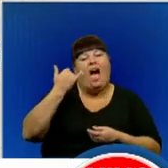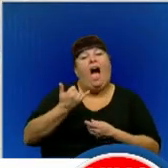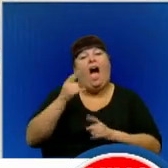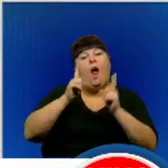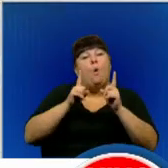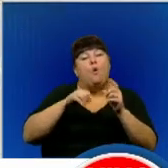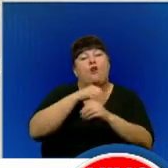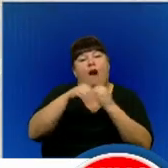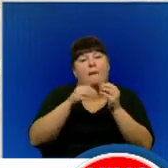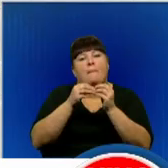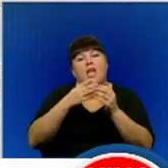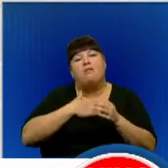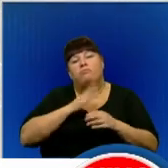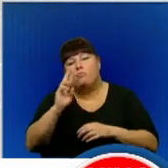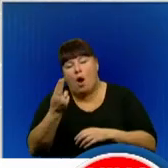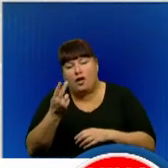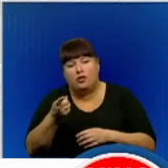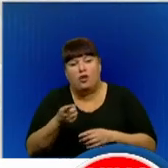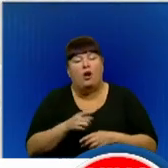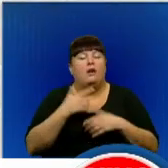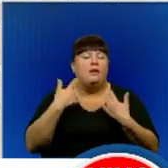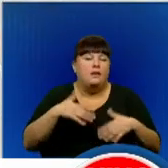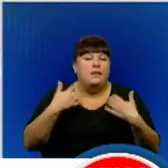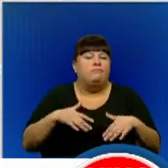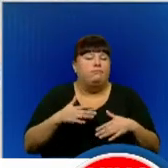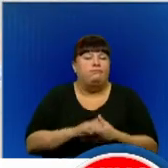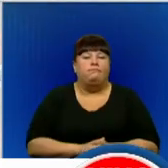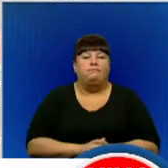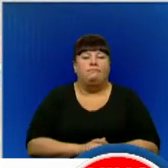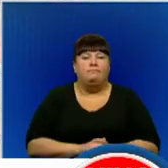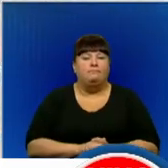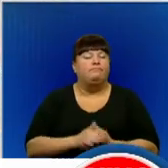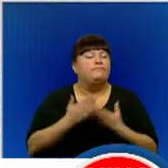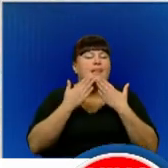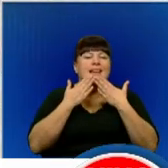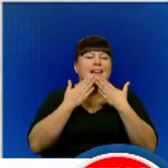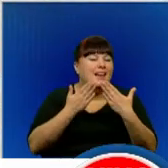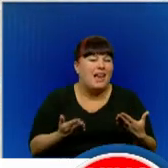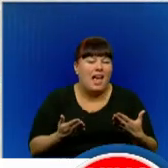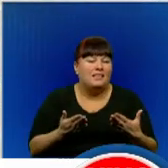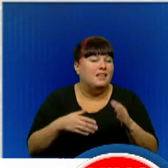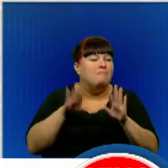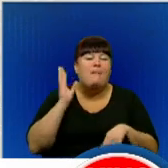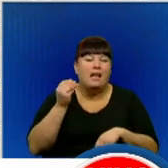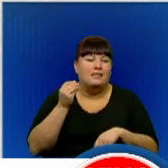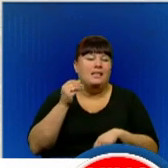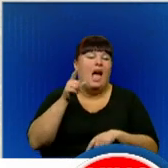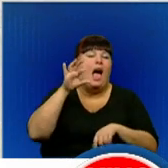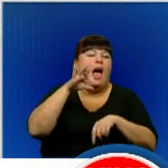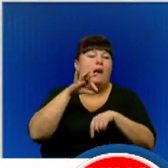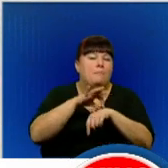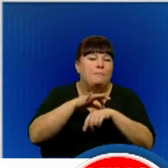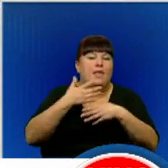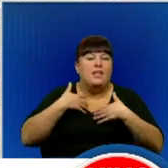un ser querido y un enorme enorme agradecimiento al personal del